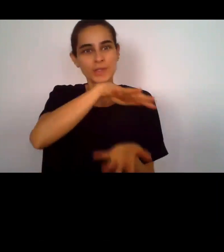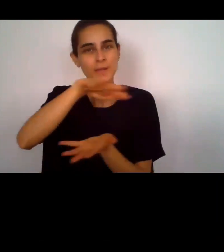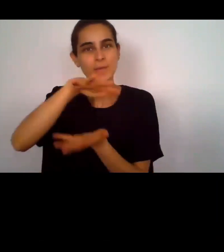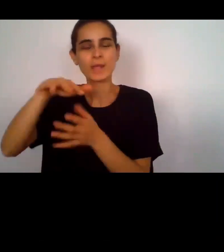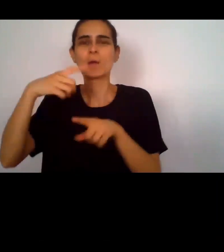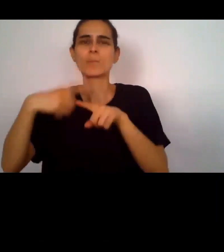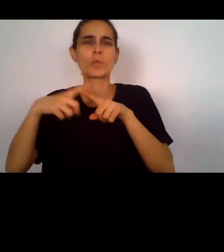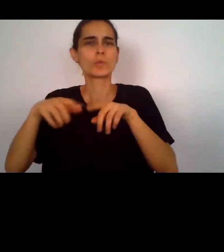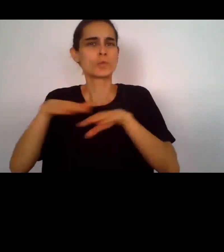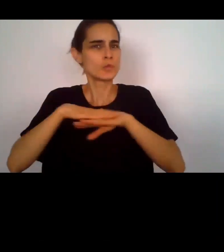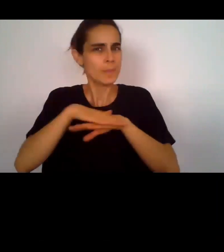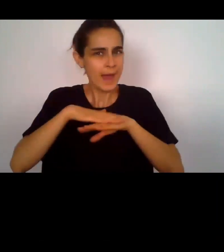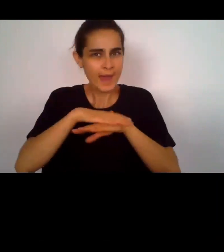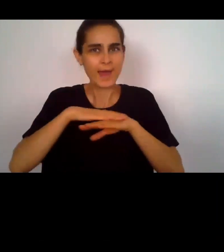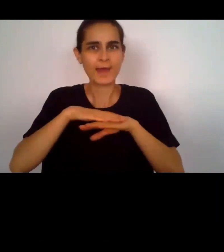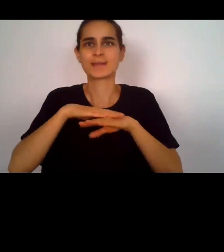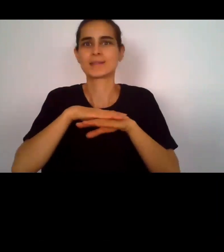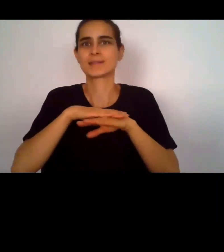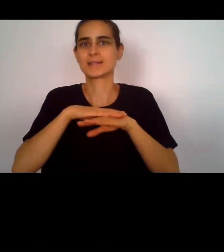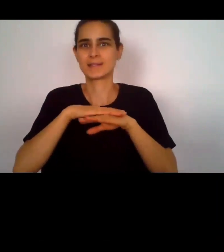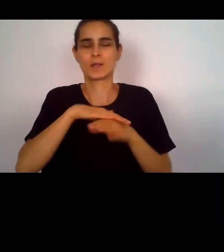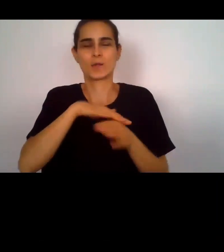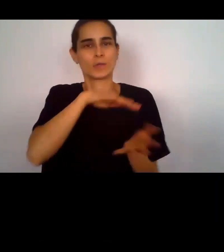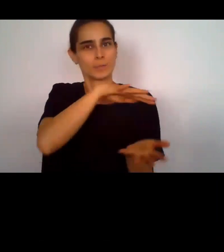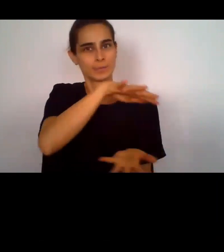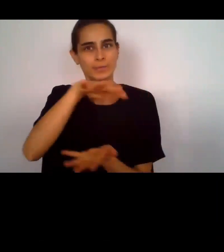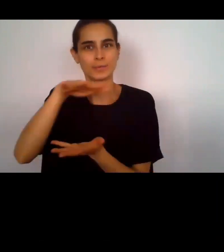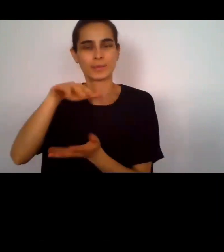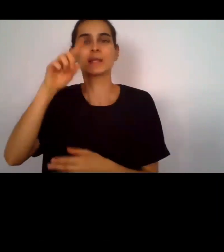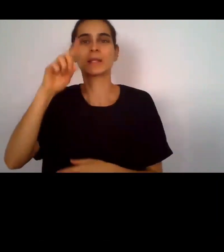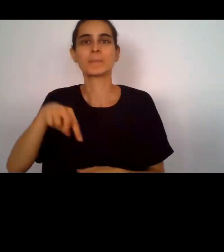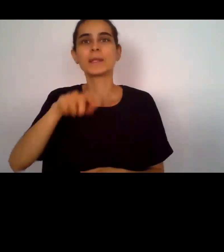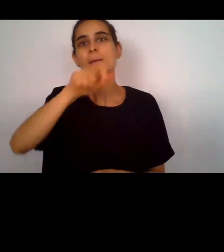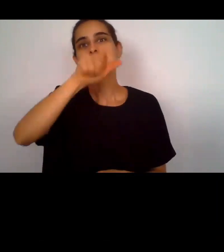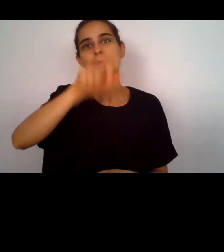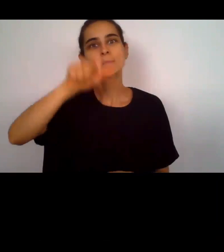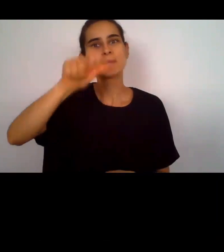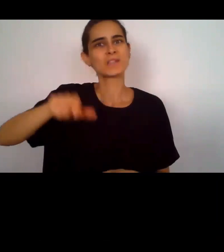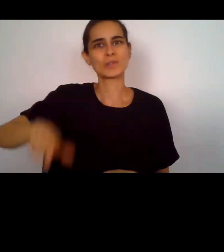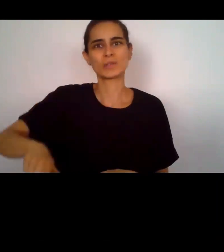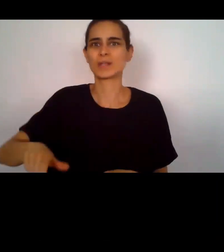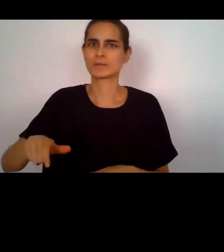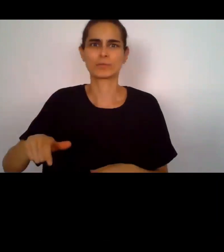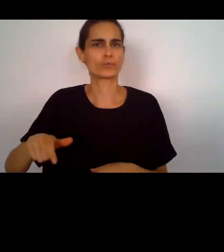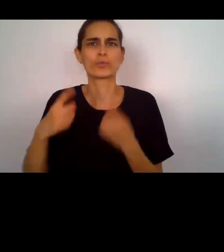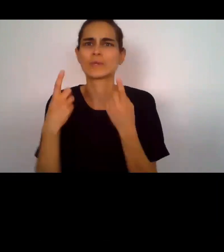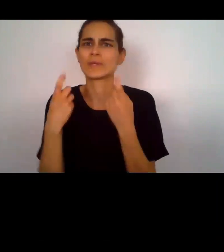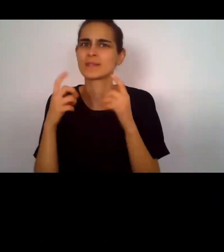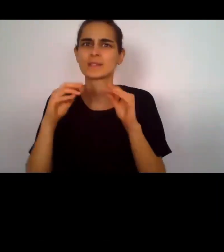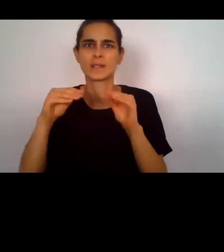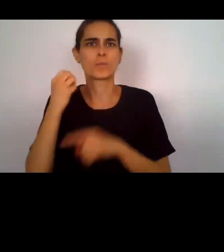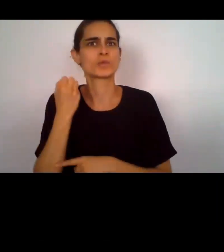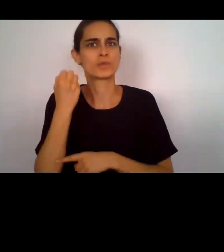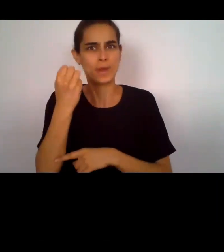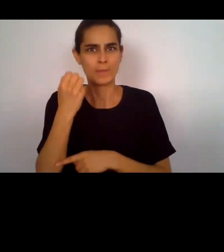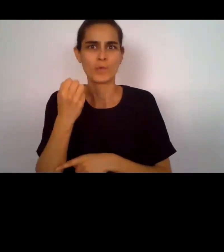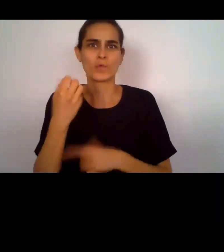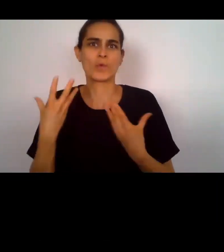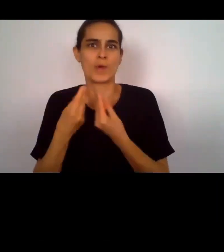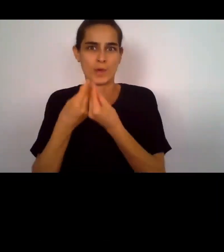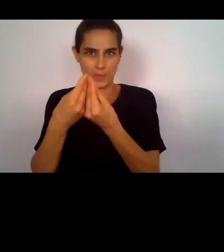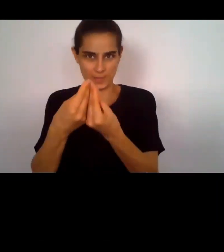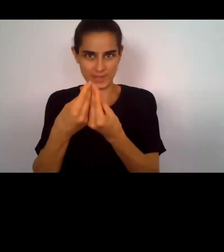necesidad y acompañar a quienes más necesitan de vuestro apoyo en este momento.